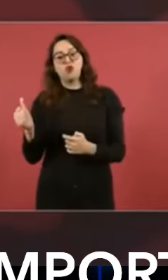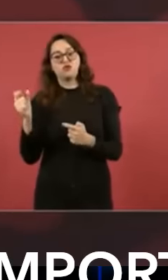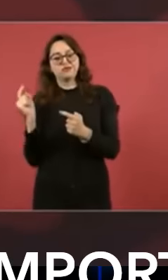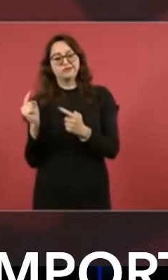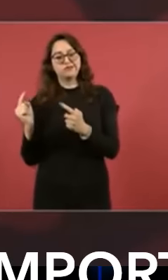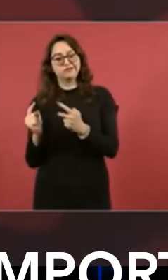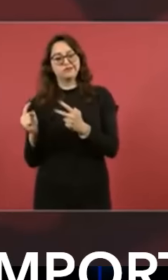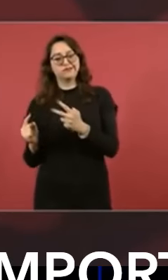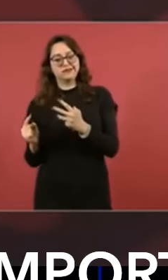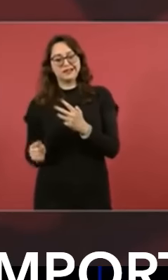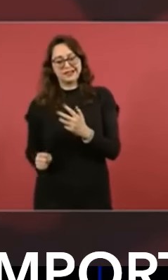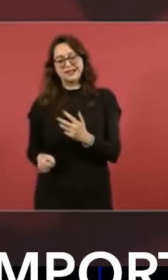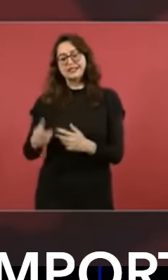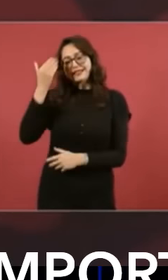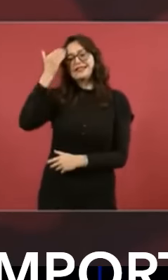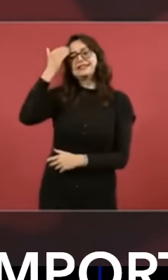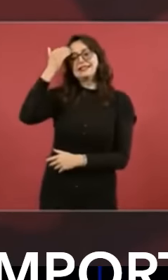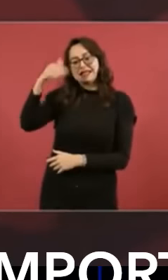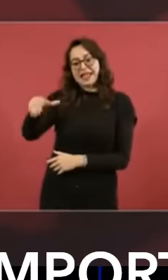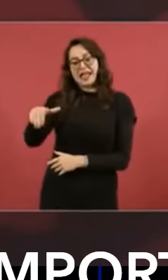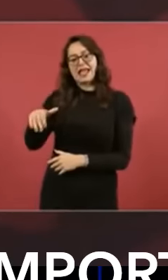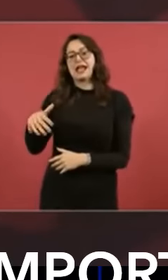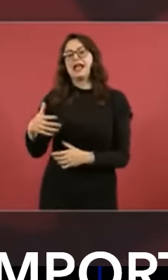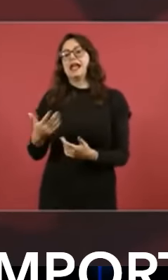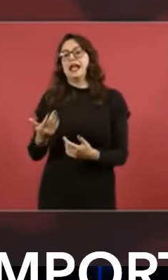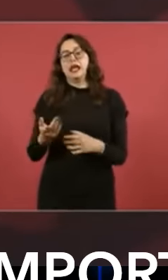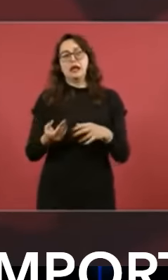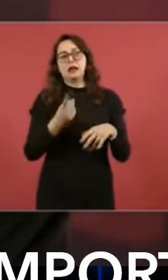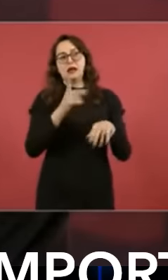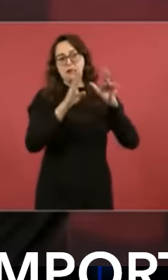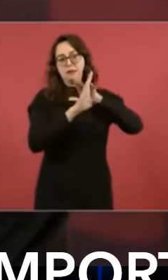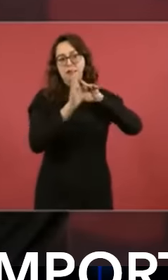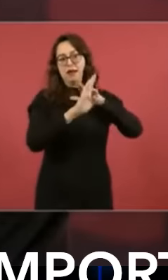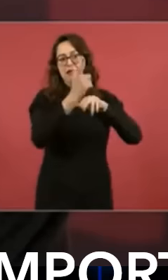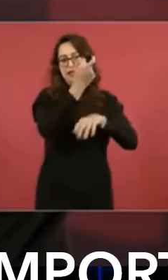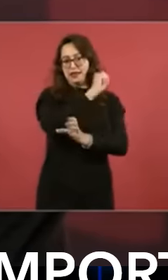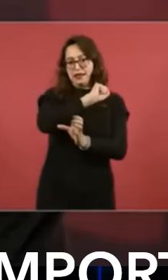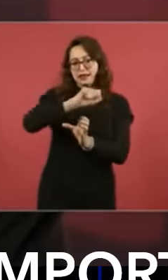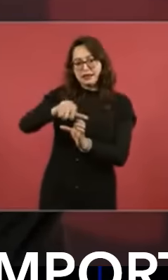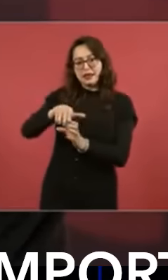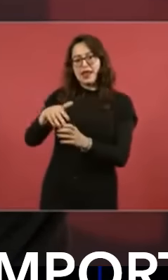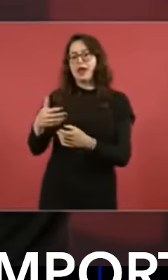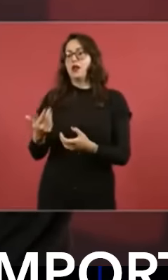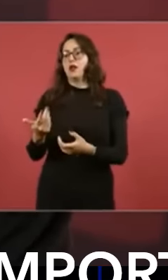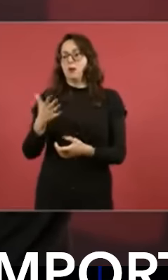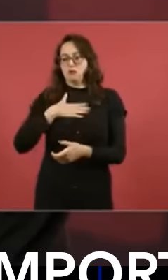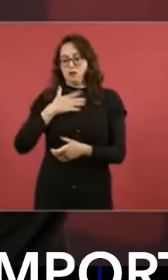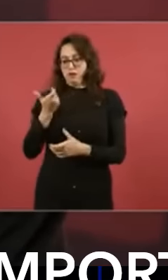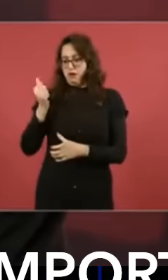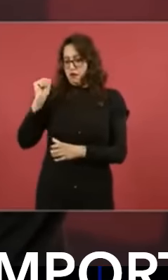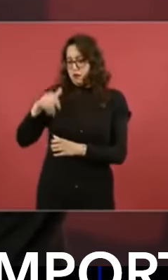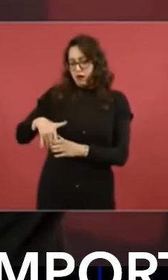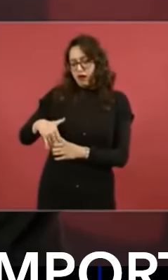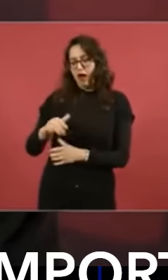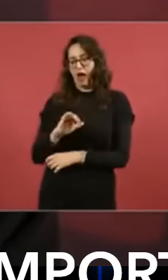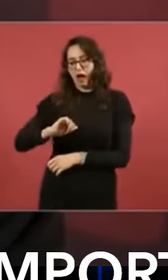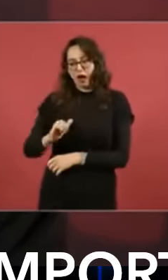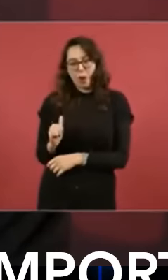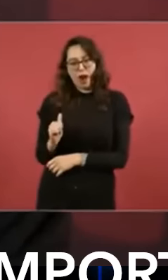incluso que se reciban remesas, cuentas de ahorro, o sea,